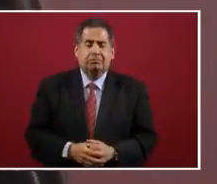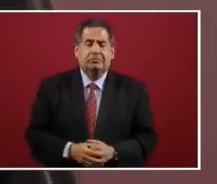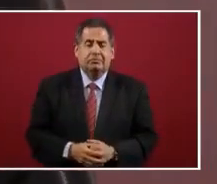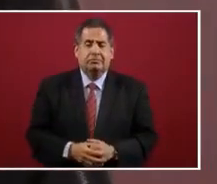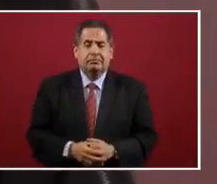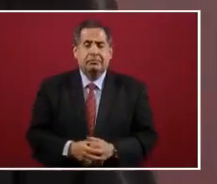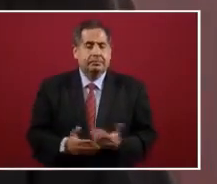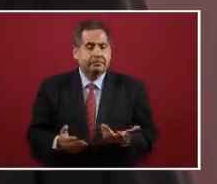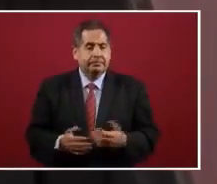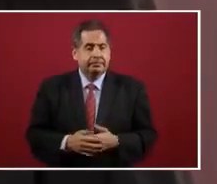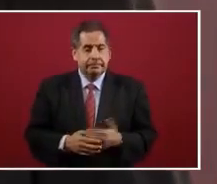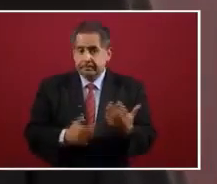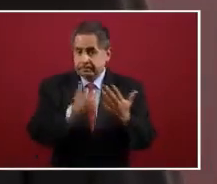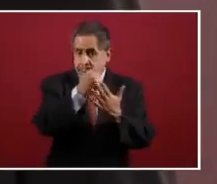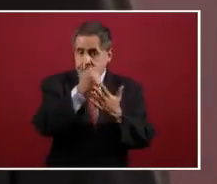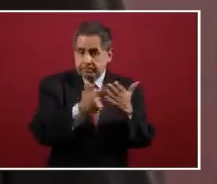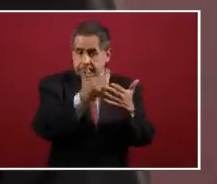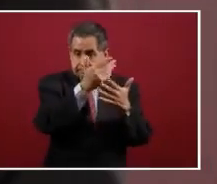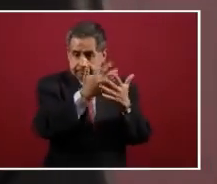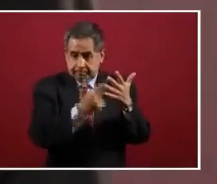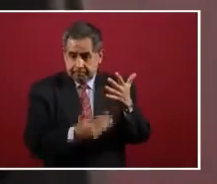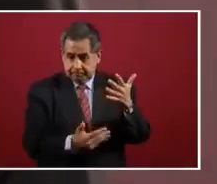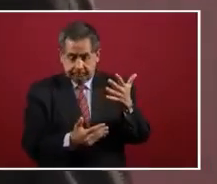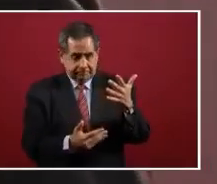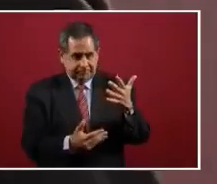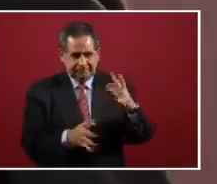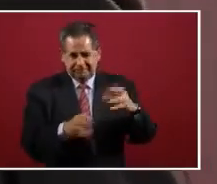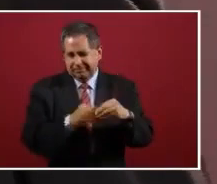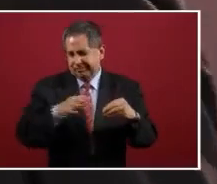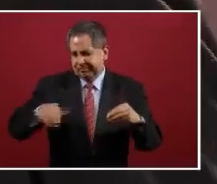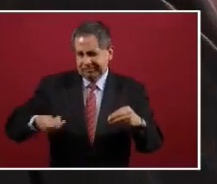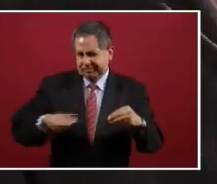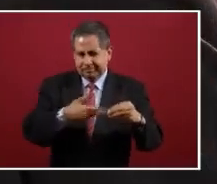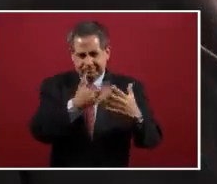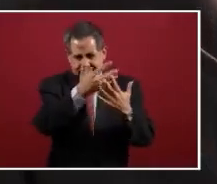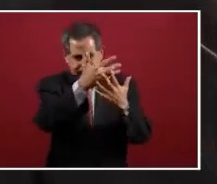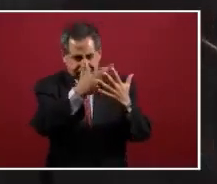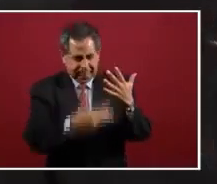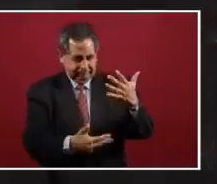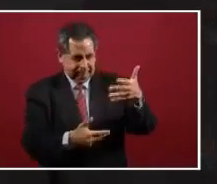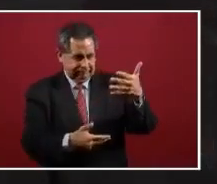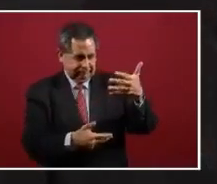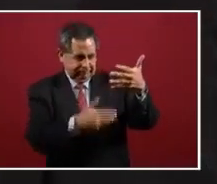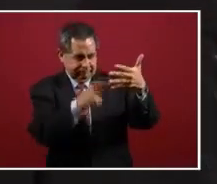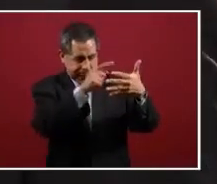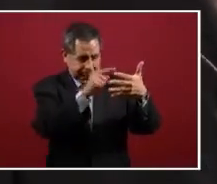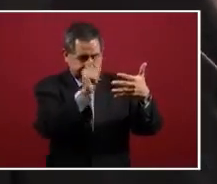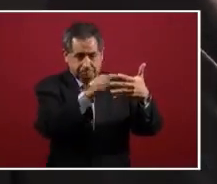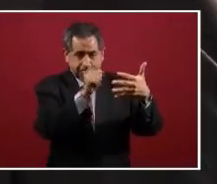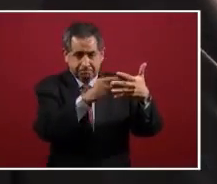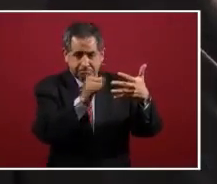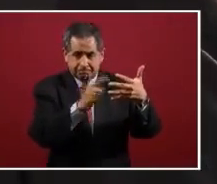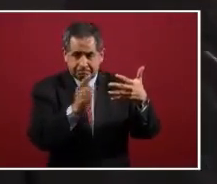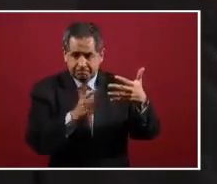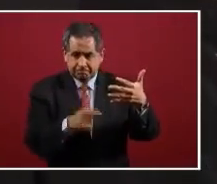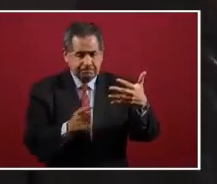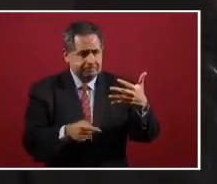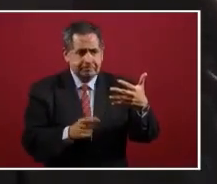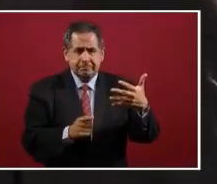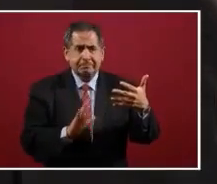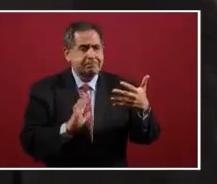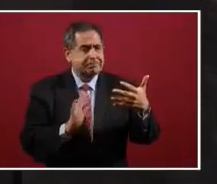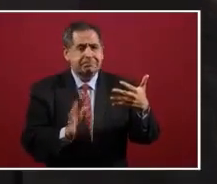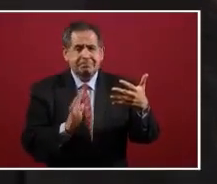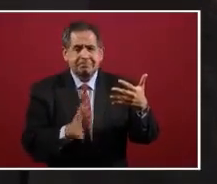el numerario como les dicen los técnicos los abogados al